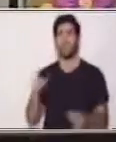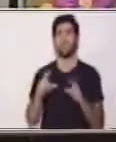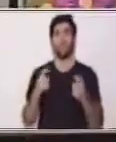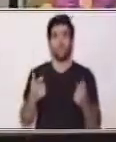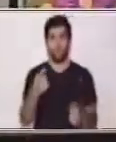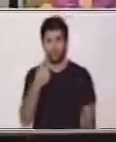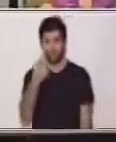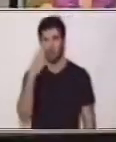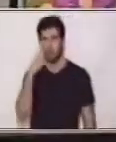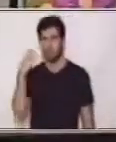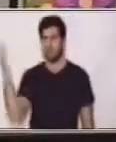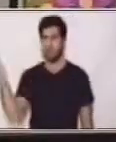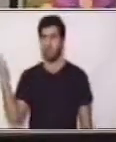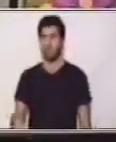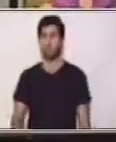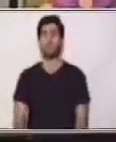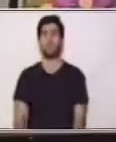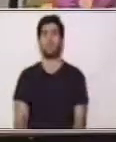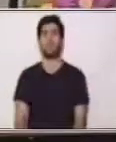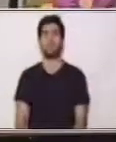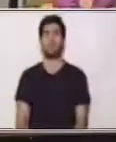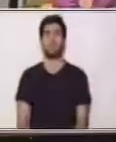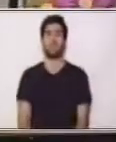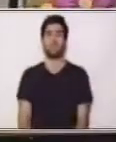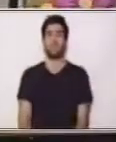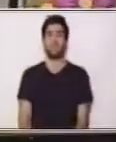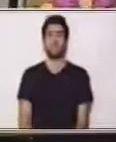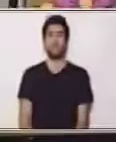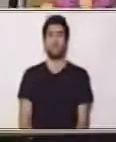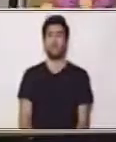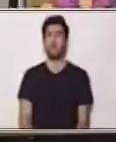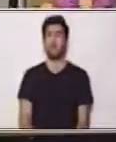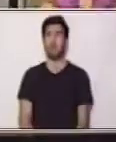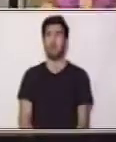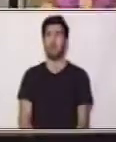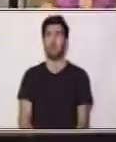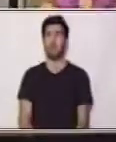regla. Vas a colocarlo acá, le vas a